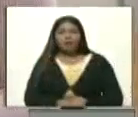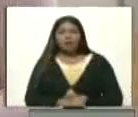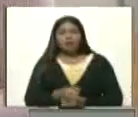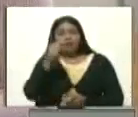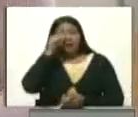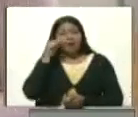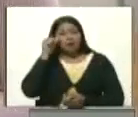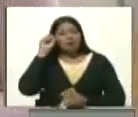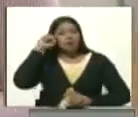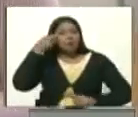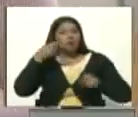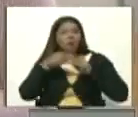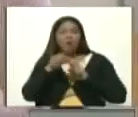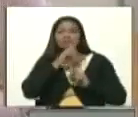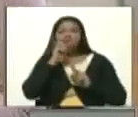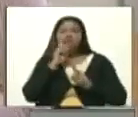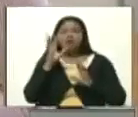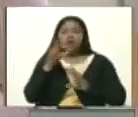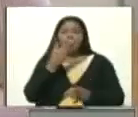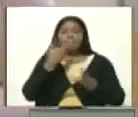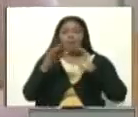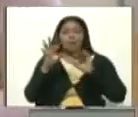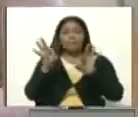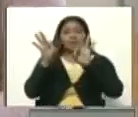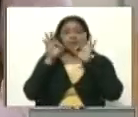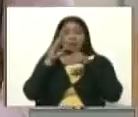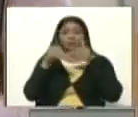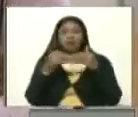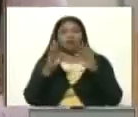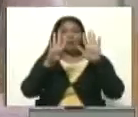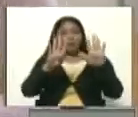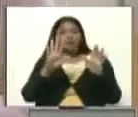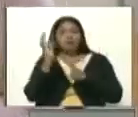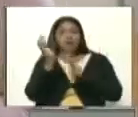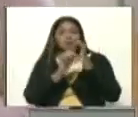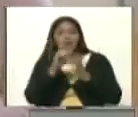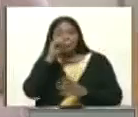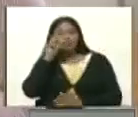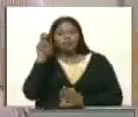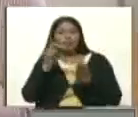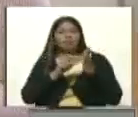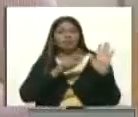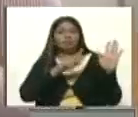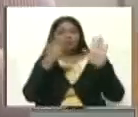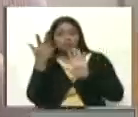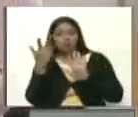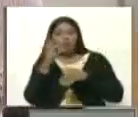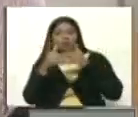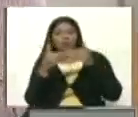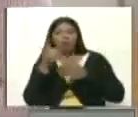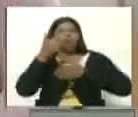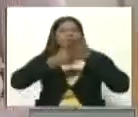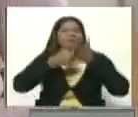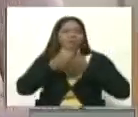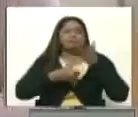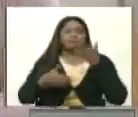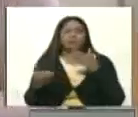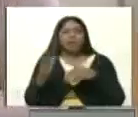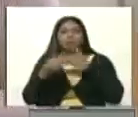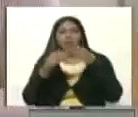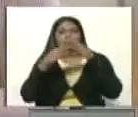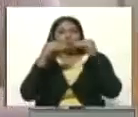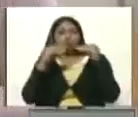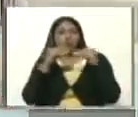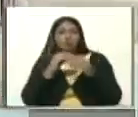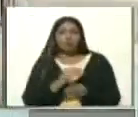Debemos recordar que él fue nombrado enviado especial desde el 9 de abril del año 2018, precisamente para combatir todas estas